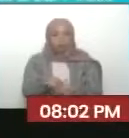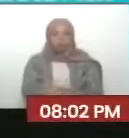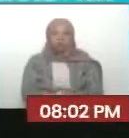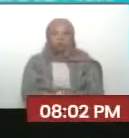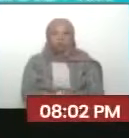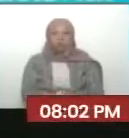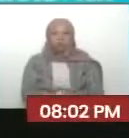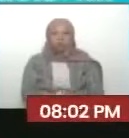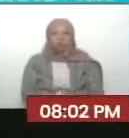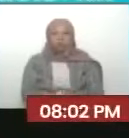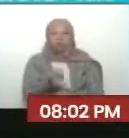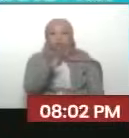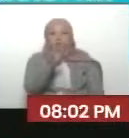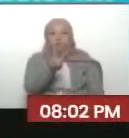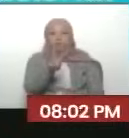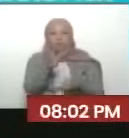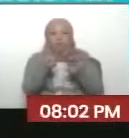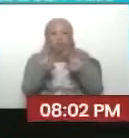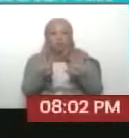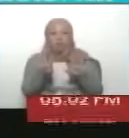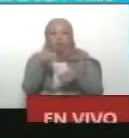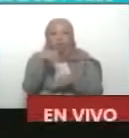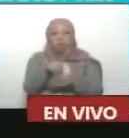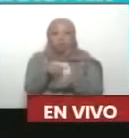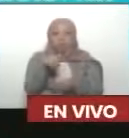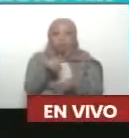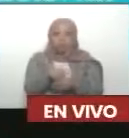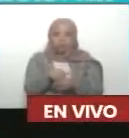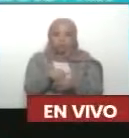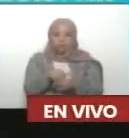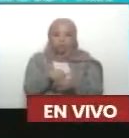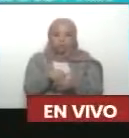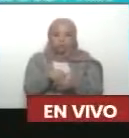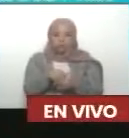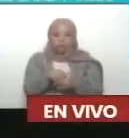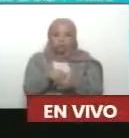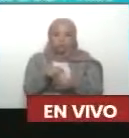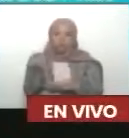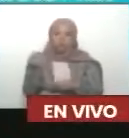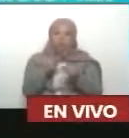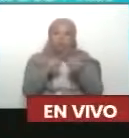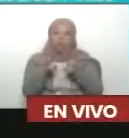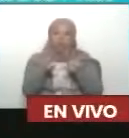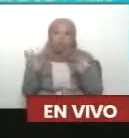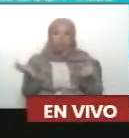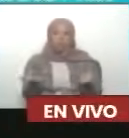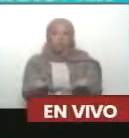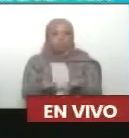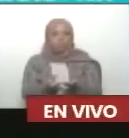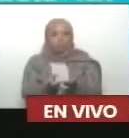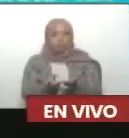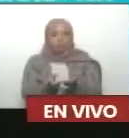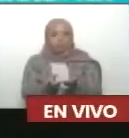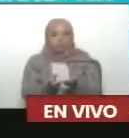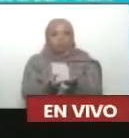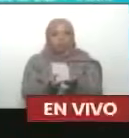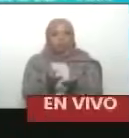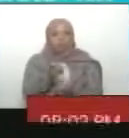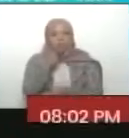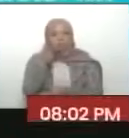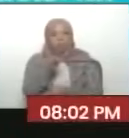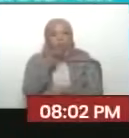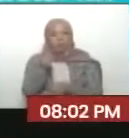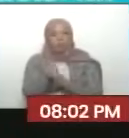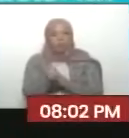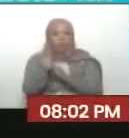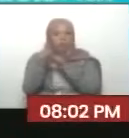de 29 elecciones, 27, es la eficacia más alta del mundo, de cualquier fuerza política o